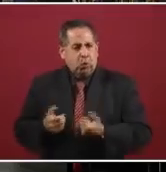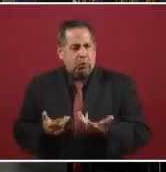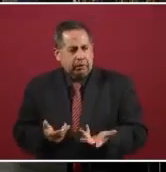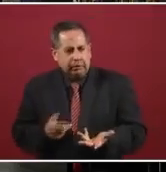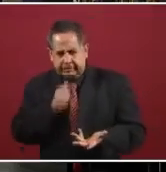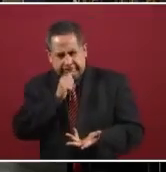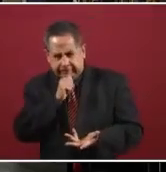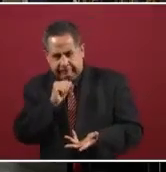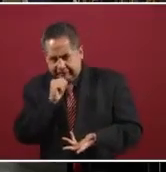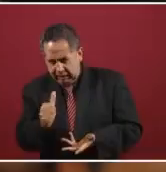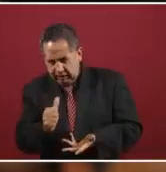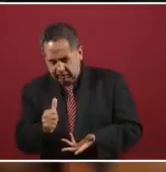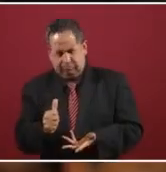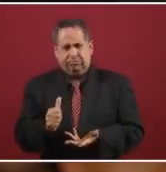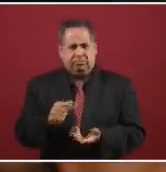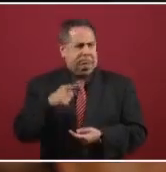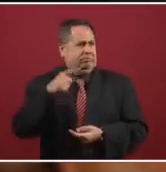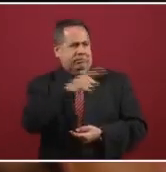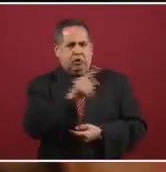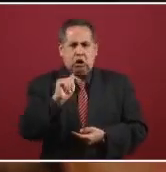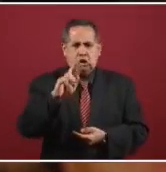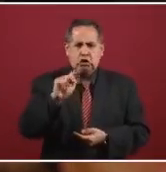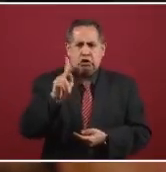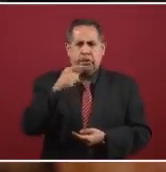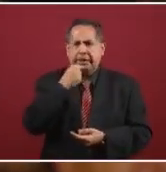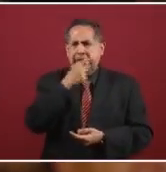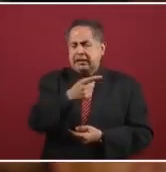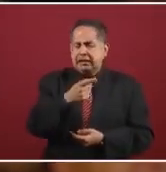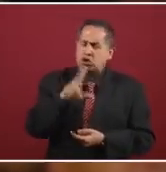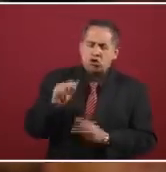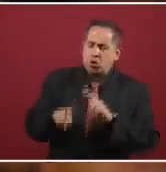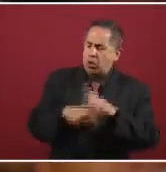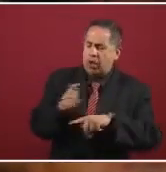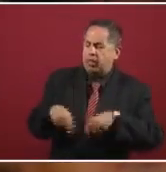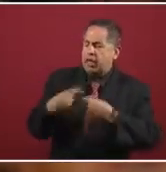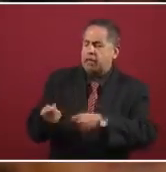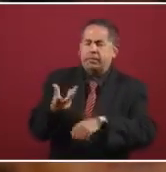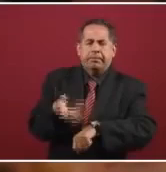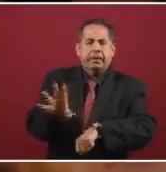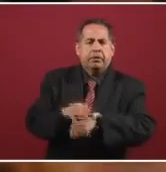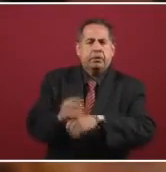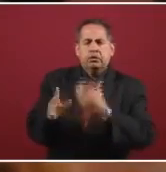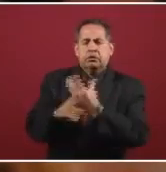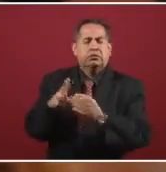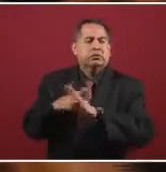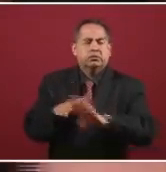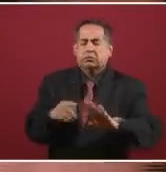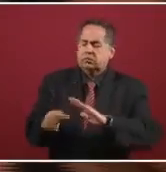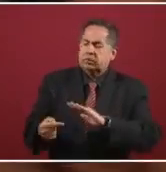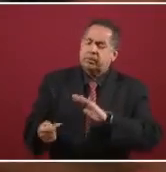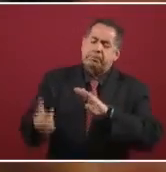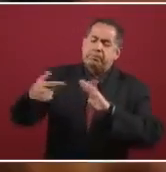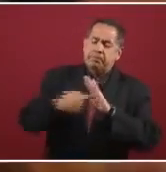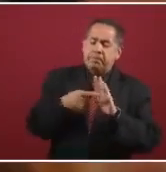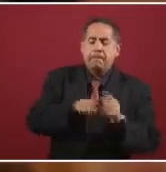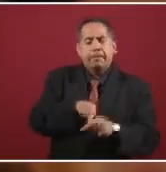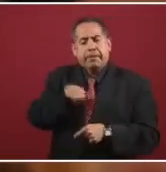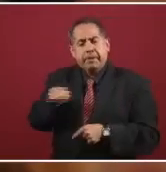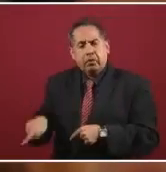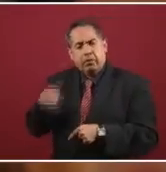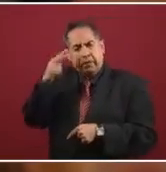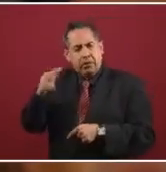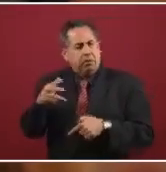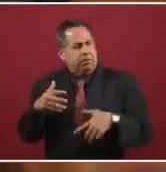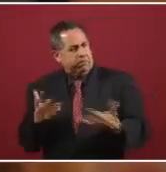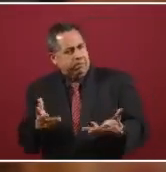las medidas con las cuales se les estaría negando el asilo a los migrantes que no lo soliciten en el primer país de tránsito. ¿Esto de qué manera